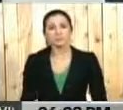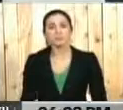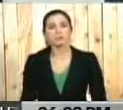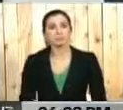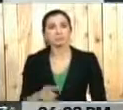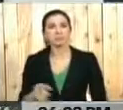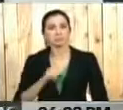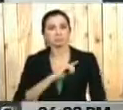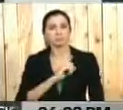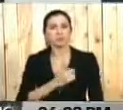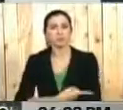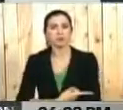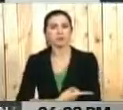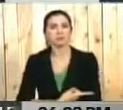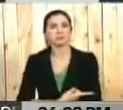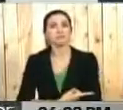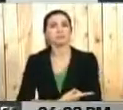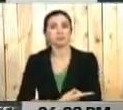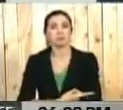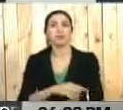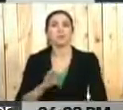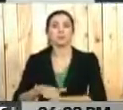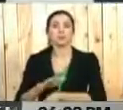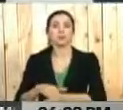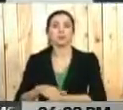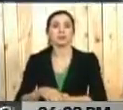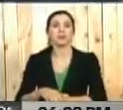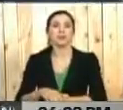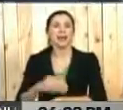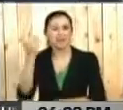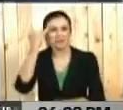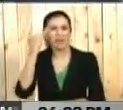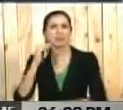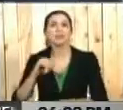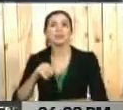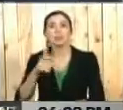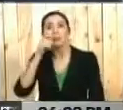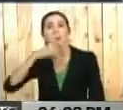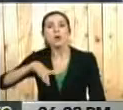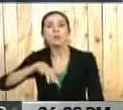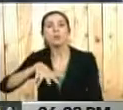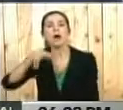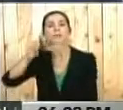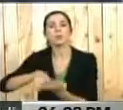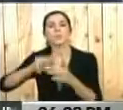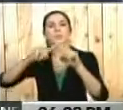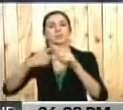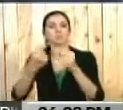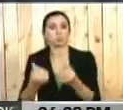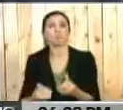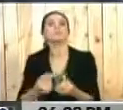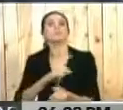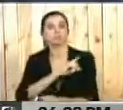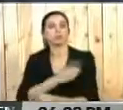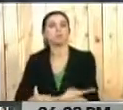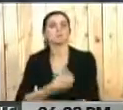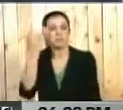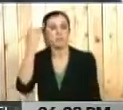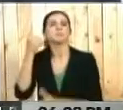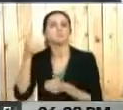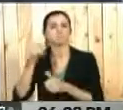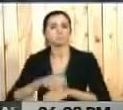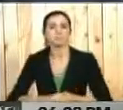fuerza a la legitimidad de aprobación del presupuesto por parte del pueblo expresado en todas